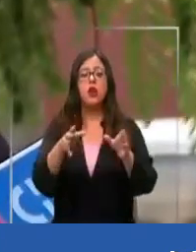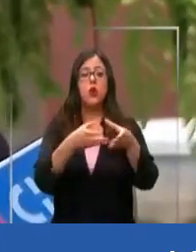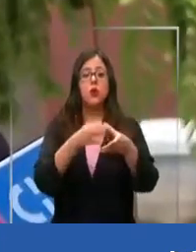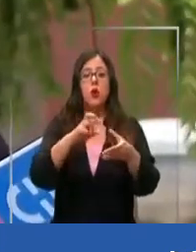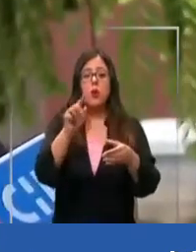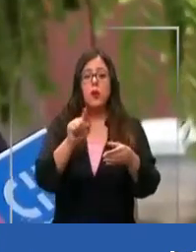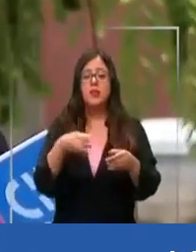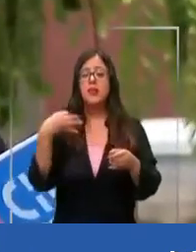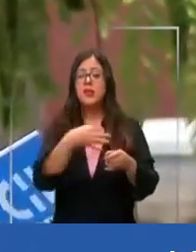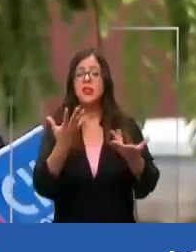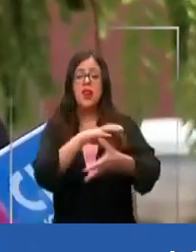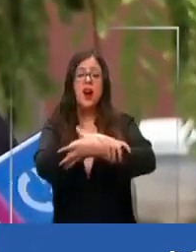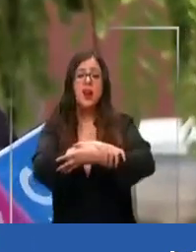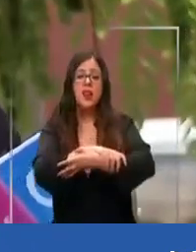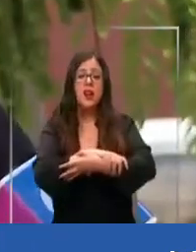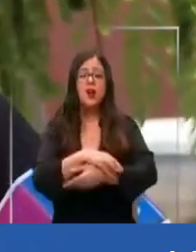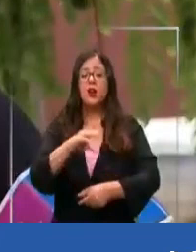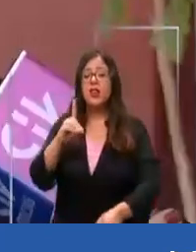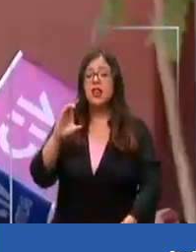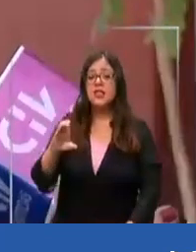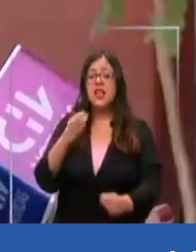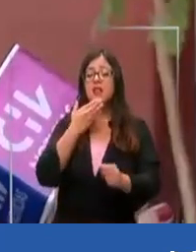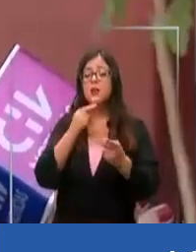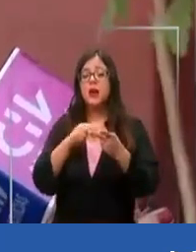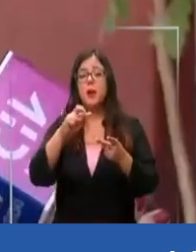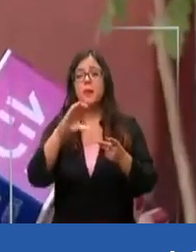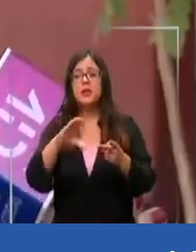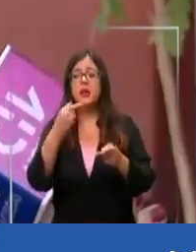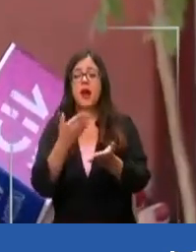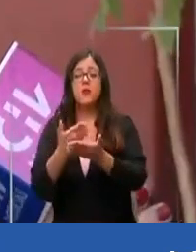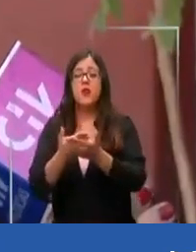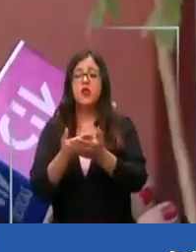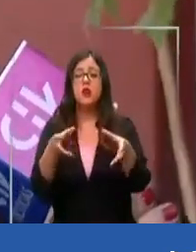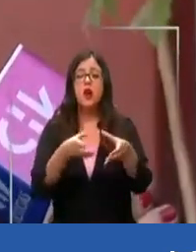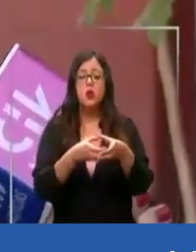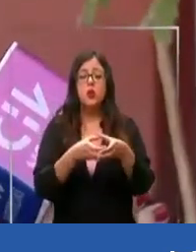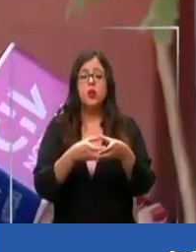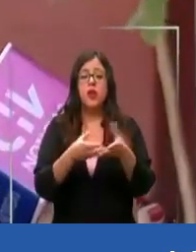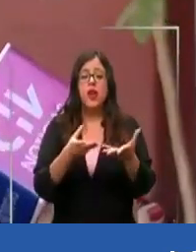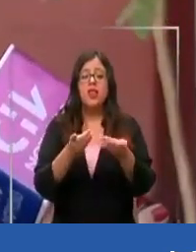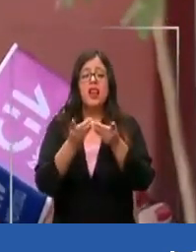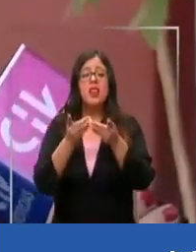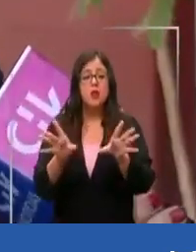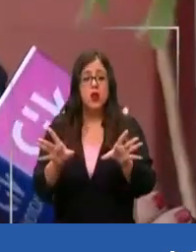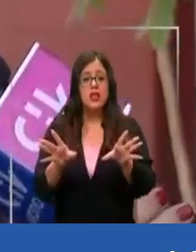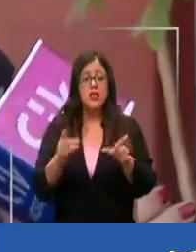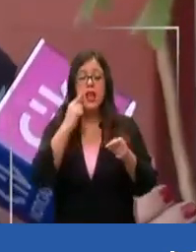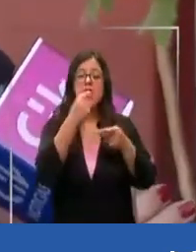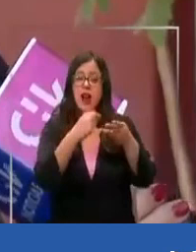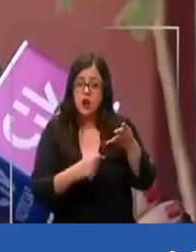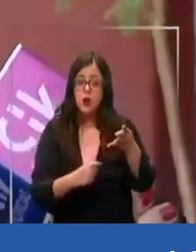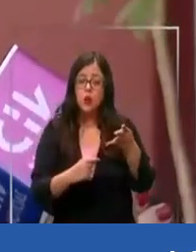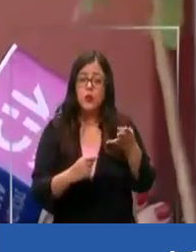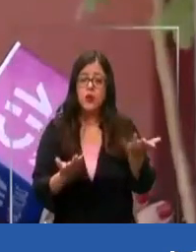una alianza amplia, de la DC al PC. Aprovecho de hacerle llamado al Partido por la Democracia a que evalúen